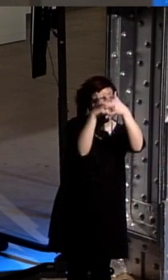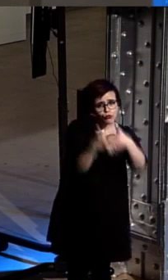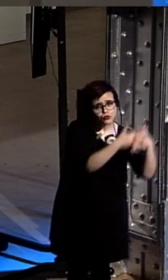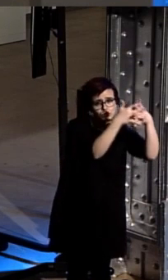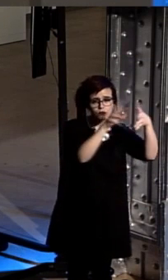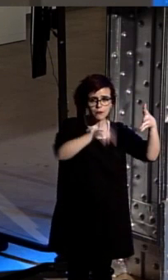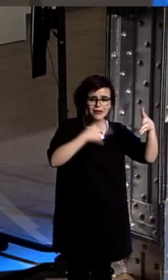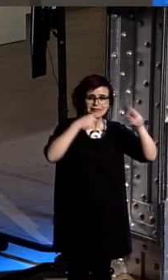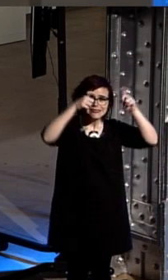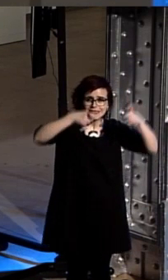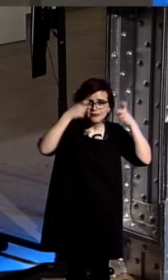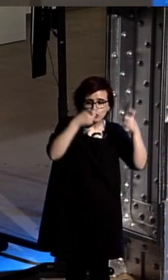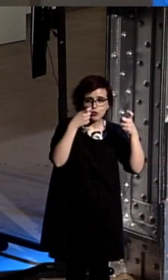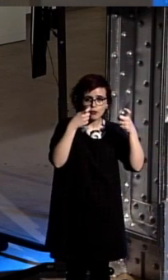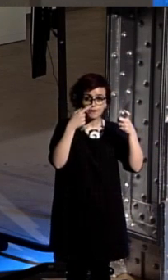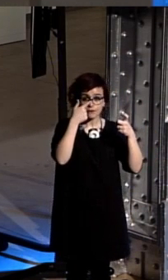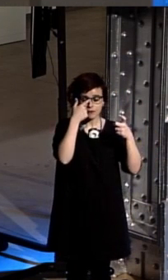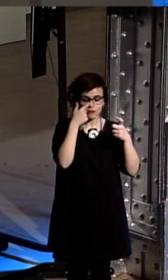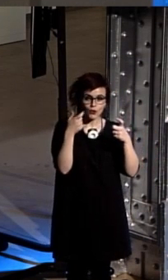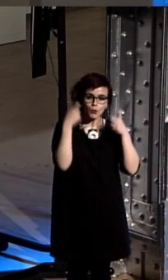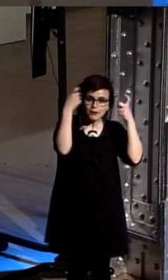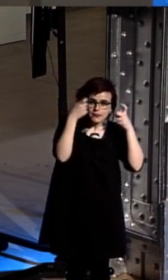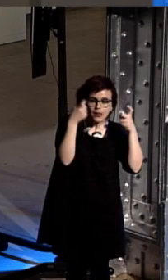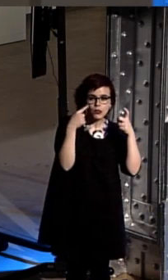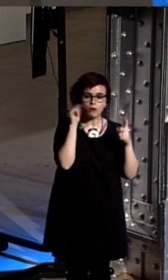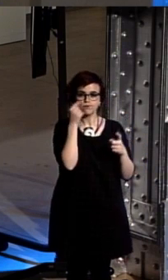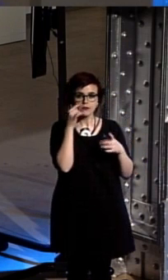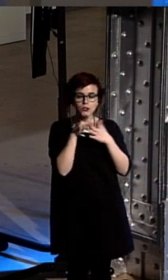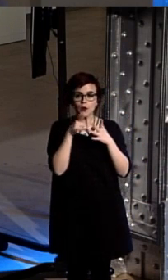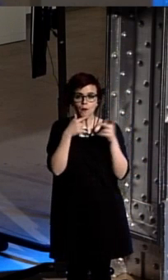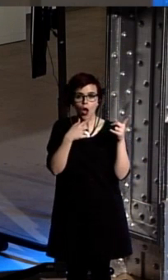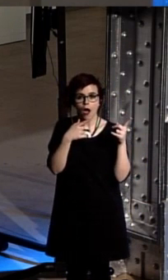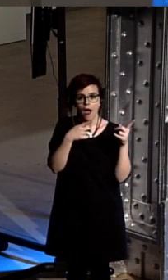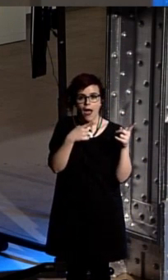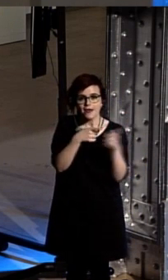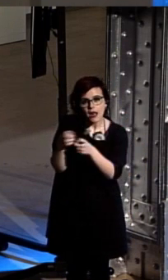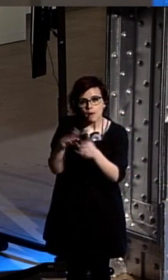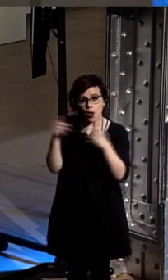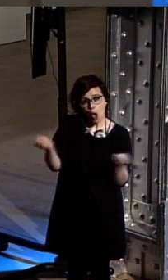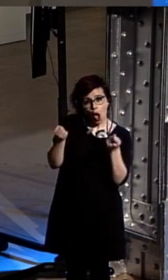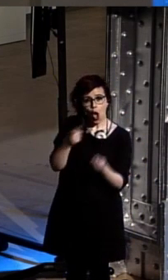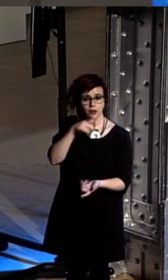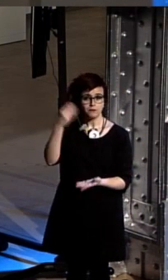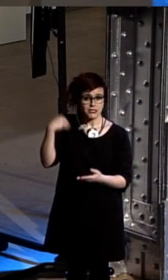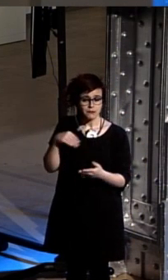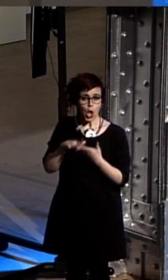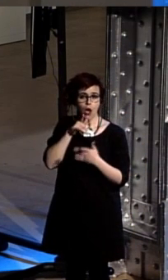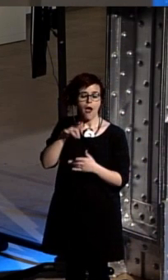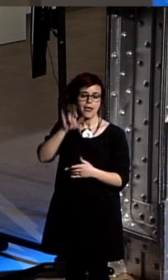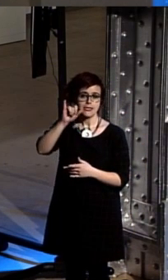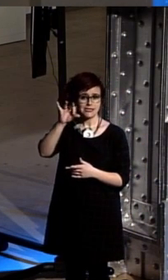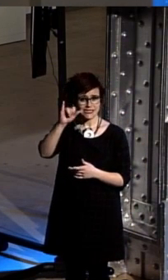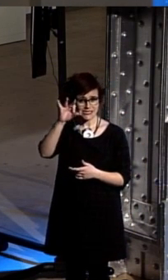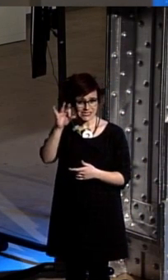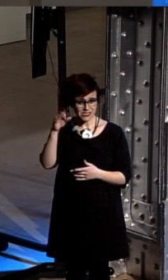en intentar desgranar cómo puedes ganar la guerra de la propaganda contra ISIS o contra otro tipo